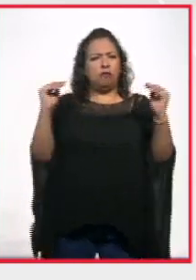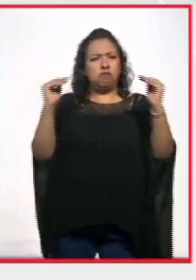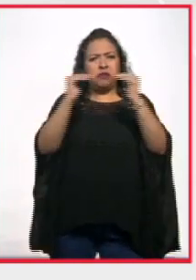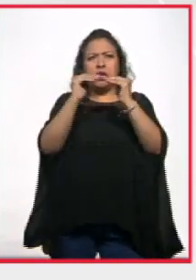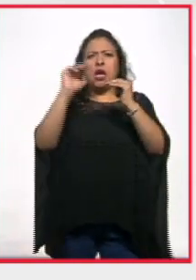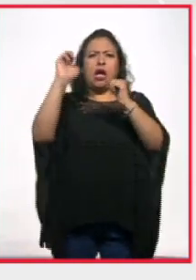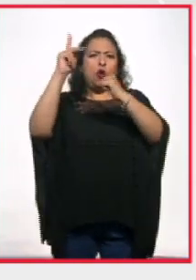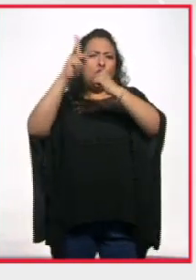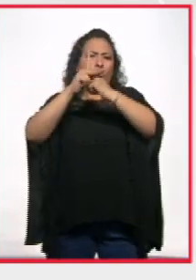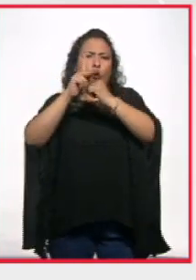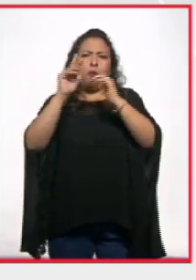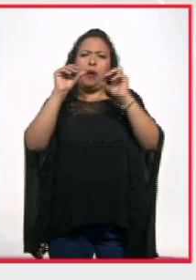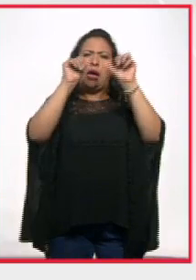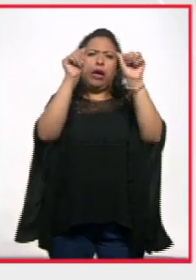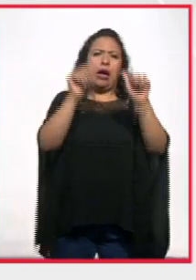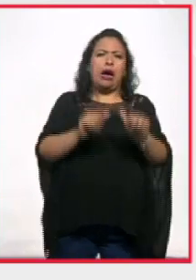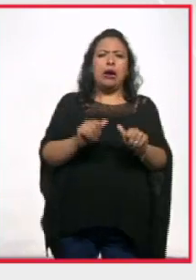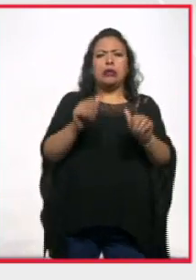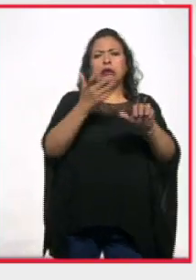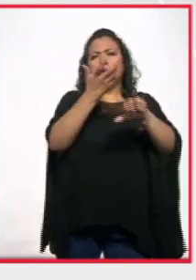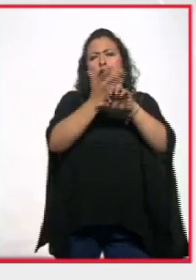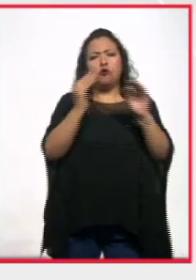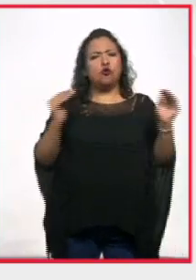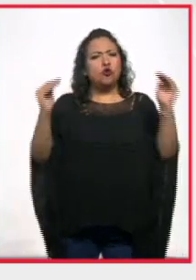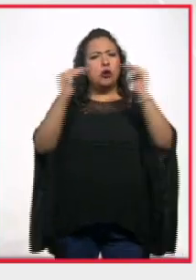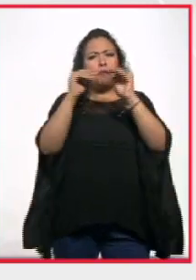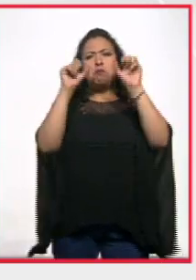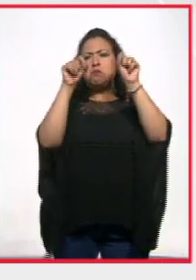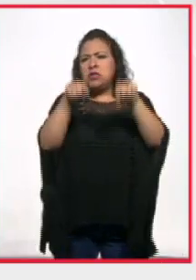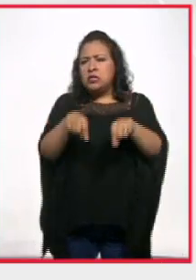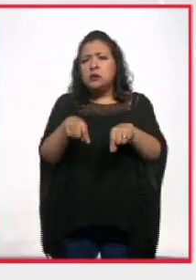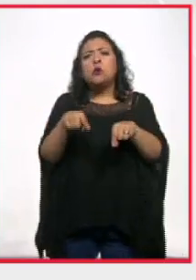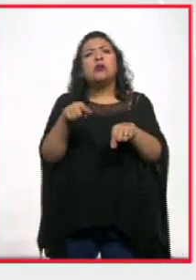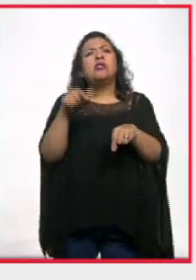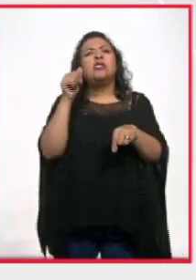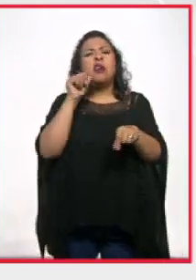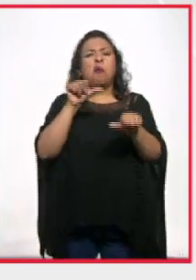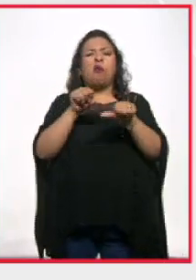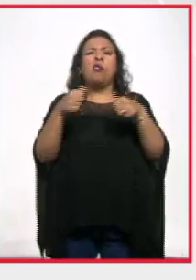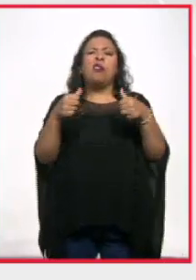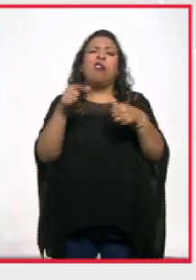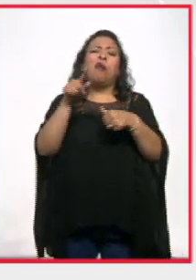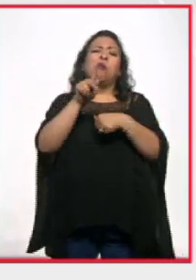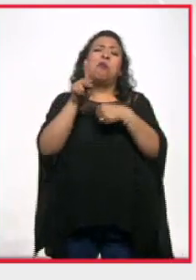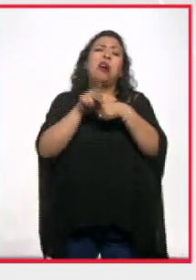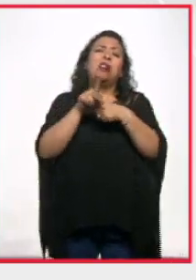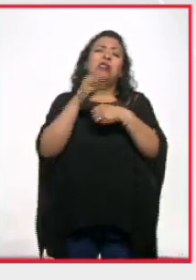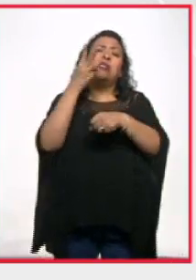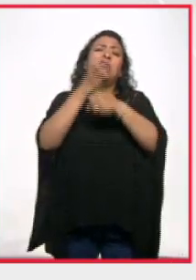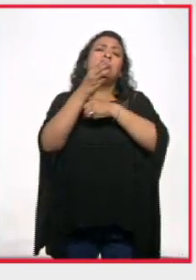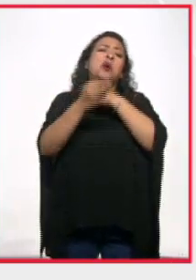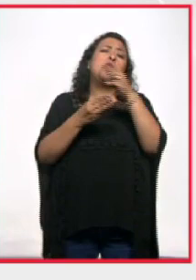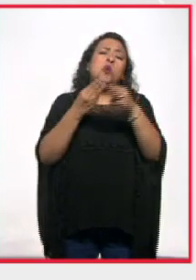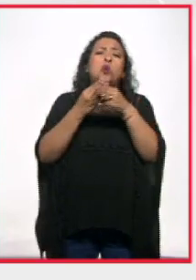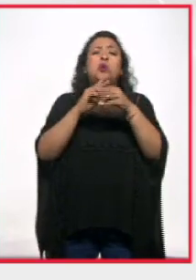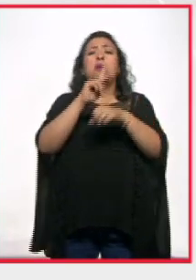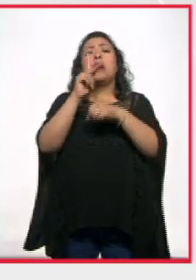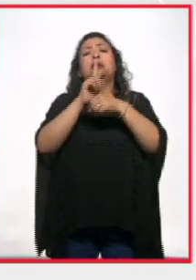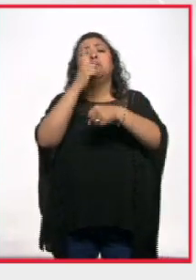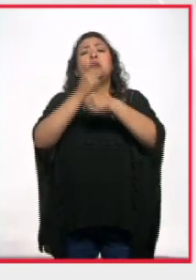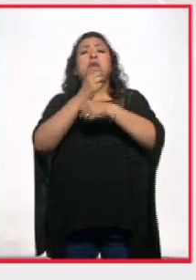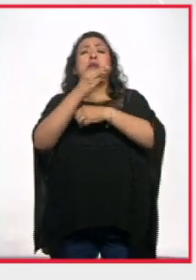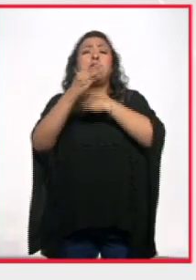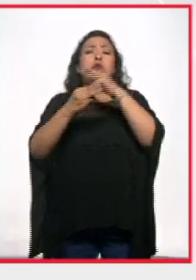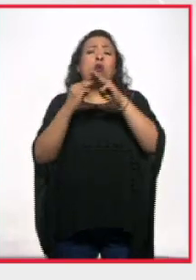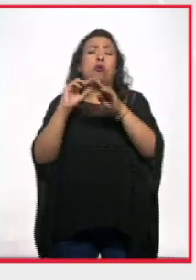arte europeo, el arte de los Estados Unidos, y que de alguna manera siempre nos han etiquetado como países del tercer mundo, países del primer mundo,